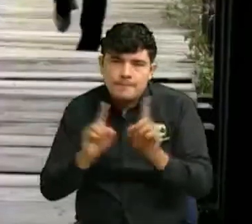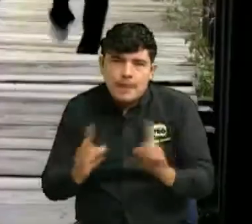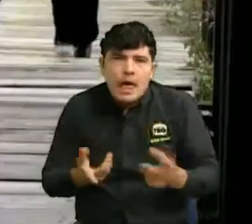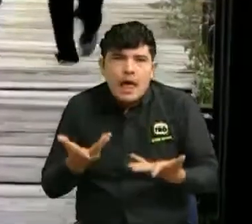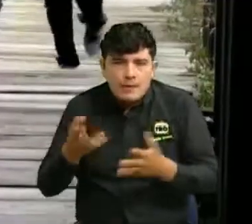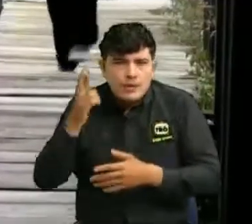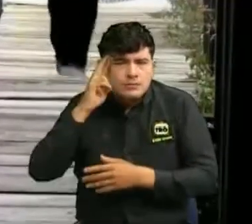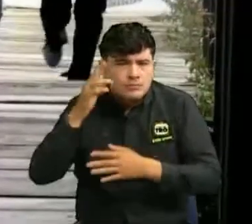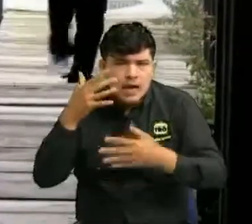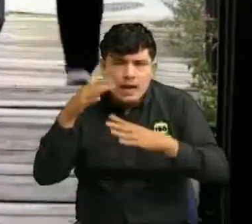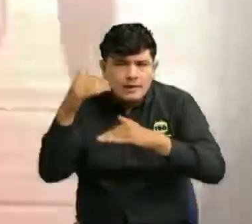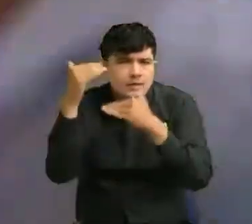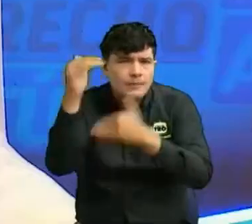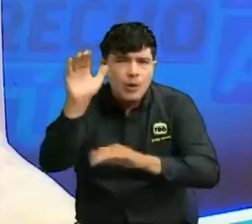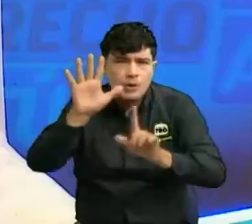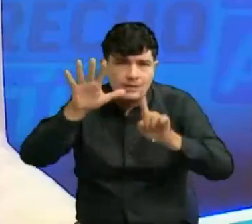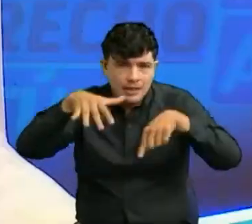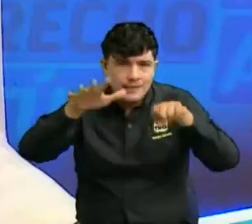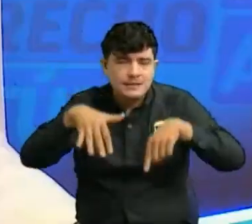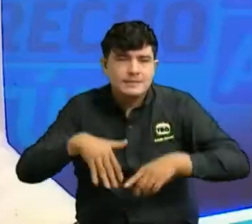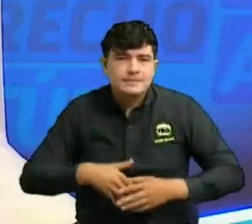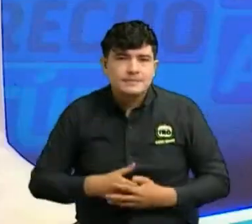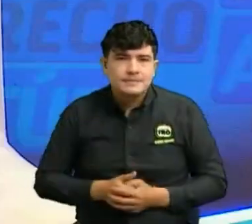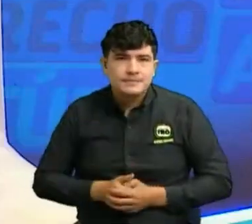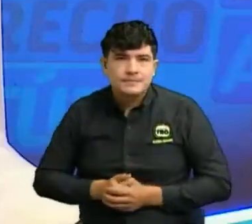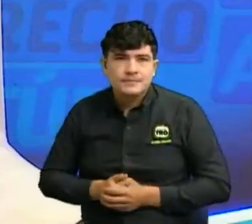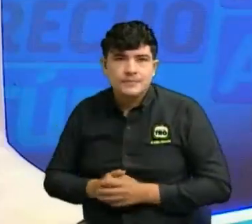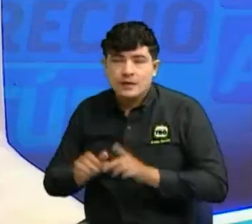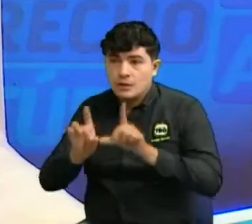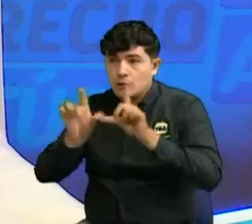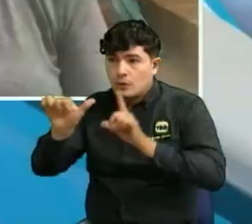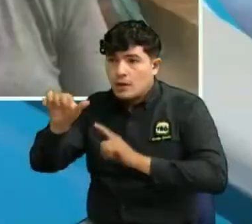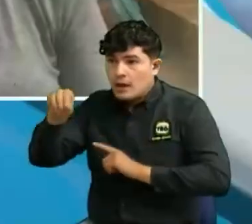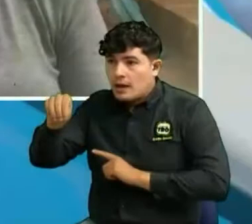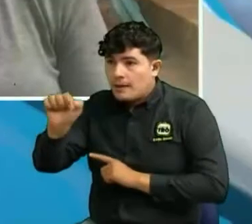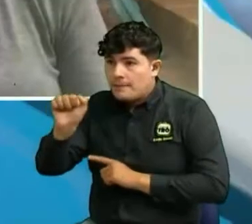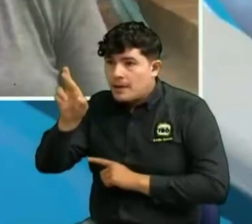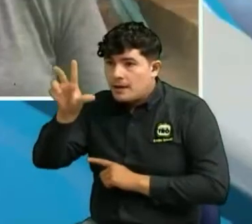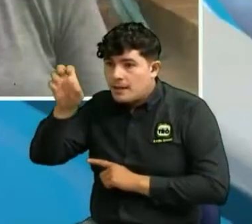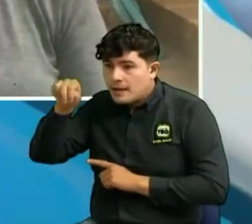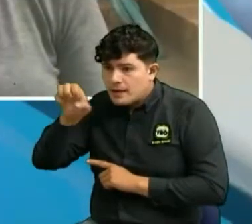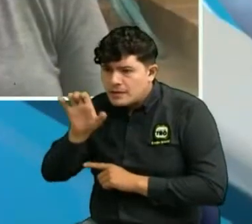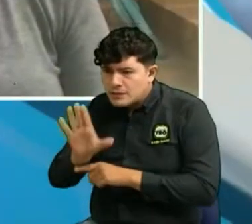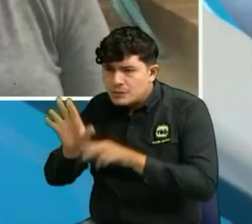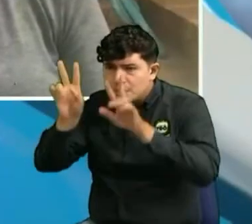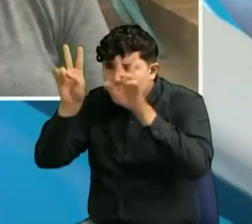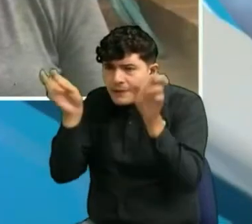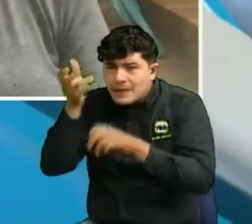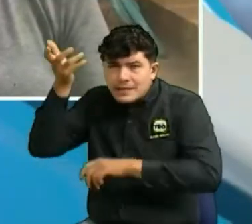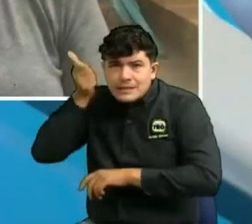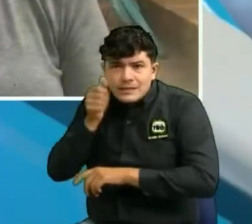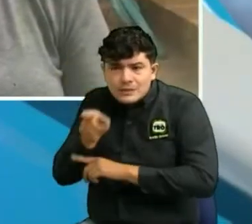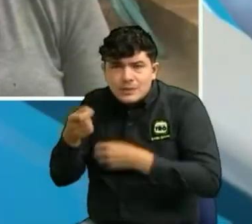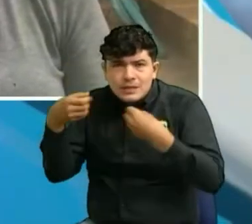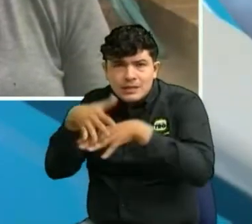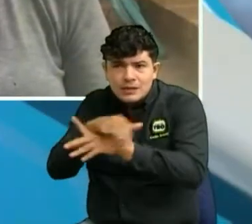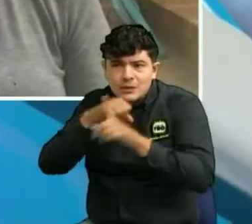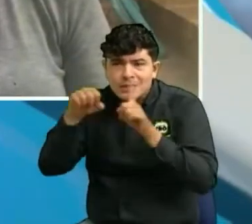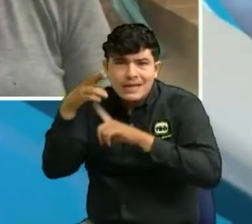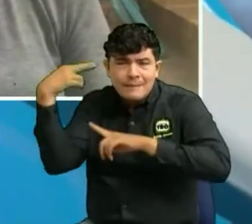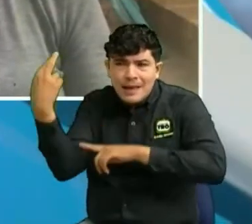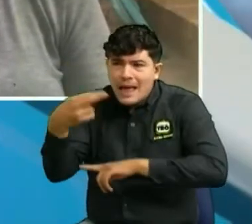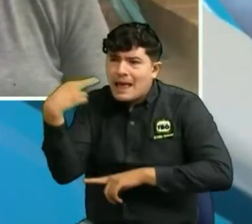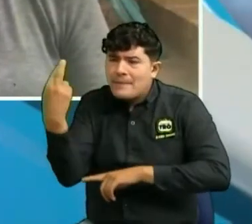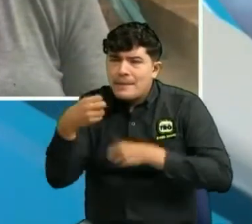pensión. Doctora Marlene, este tema de las pensiones es bastante comentado en redes sociales. ¿Qué nos siguen diciendo